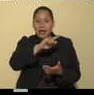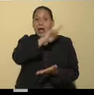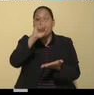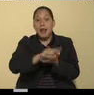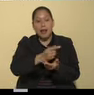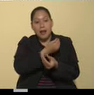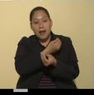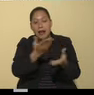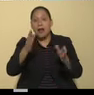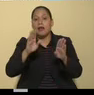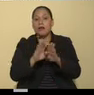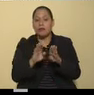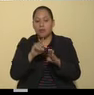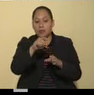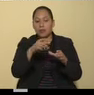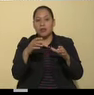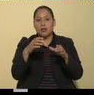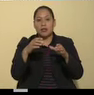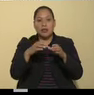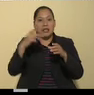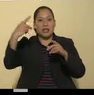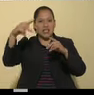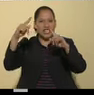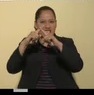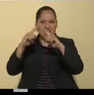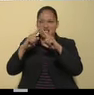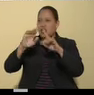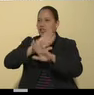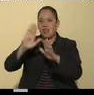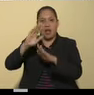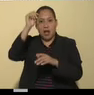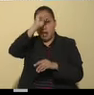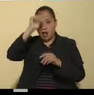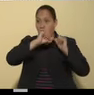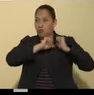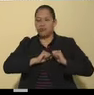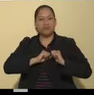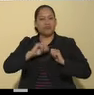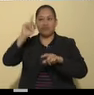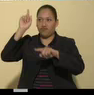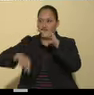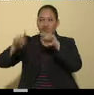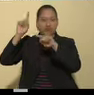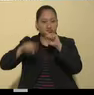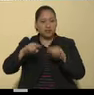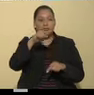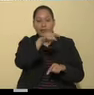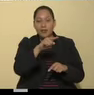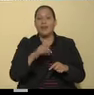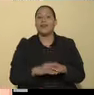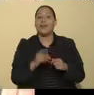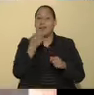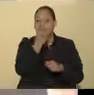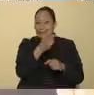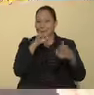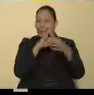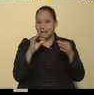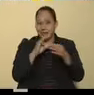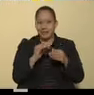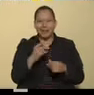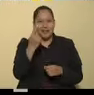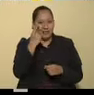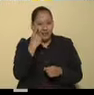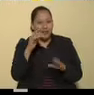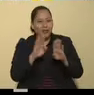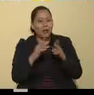de desamortización de los bienes de la iglesia. Y él es aquel que les voy a contar. No sé si se han